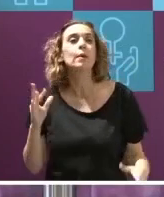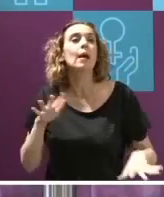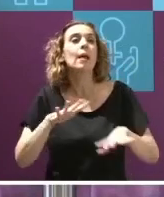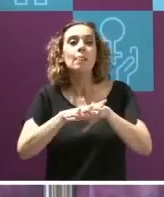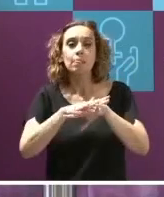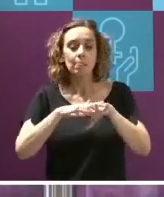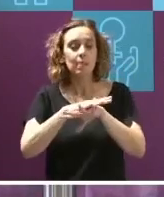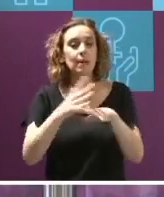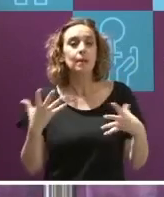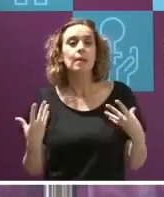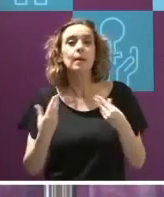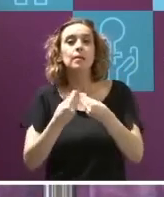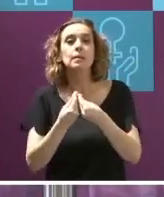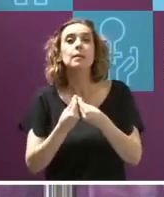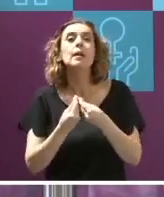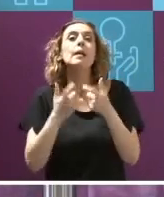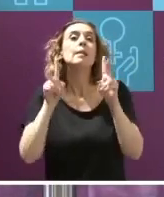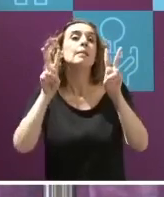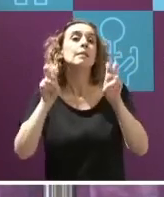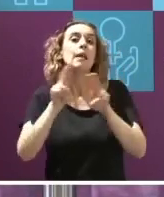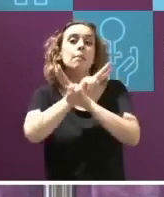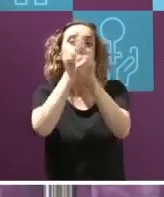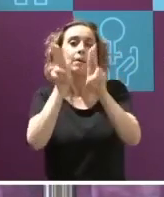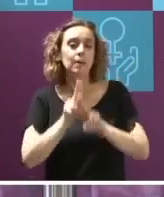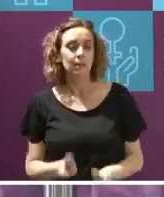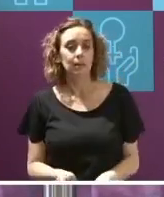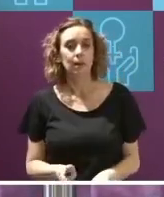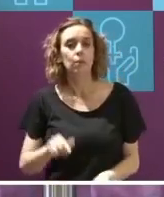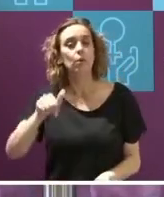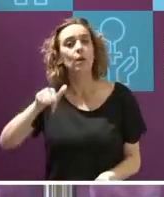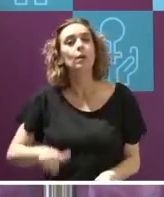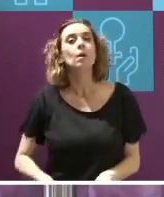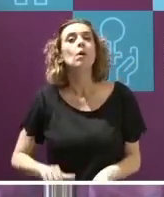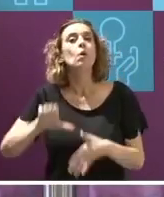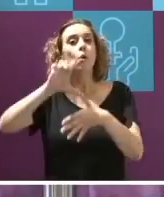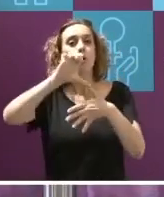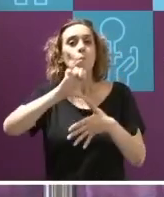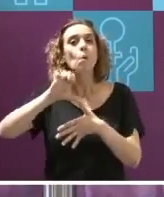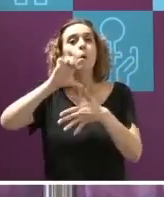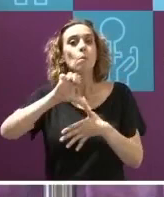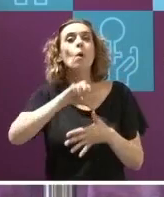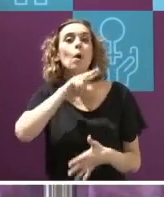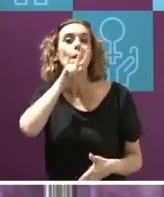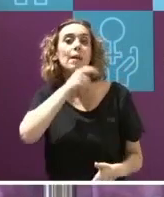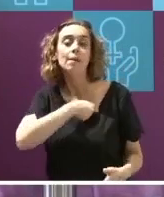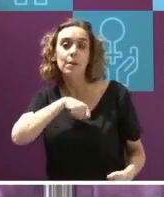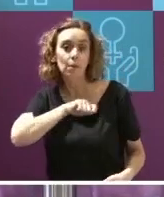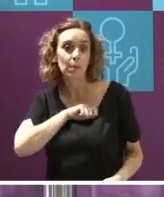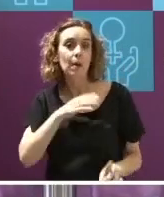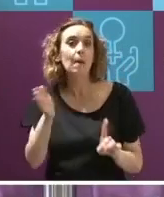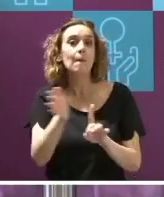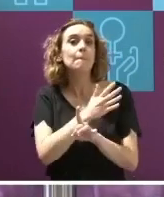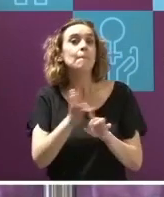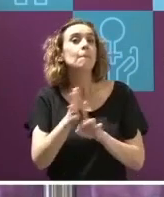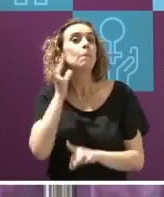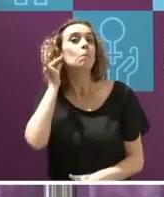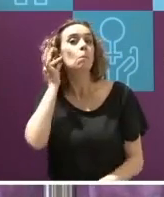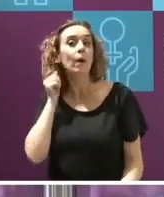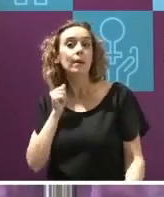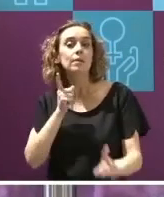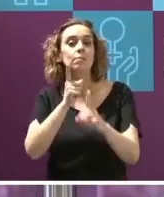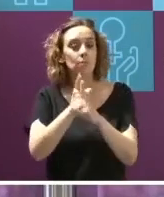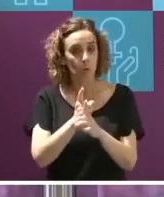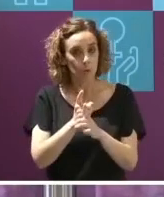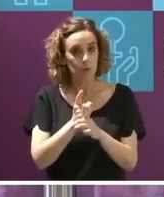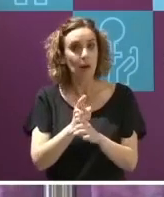redes conjuntas en el ámbito internacional, como la importante Iniciativa Iberoamericana para la Prevención de la Violencia contra las Mujeres, que a continuación